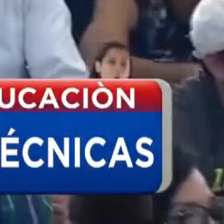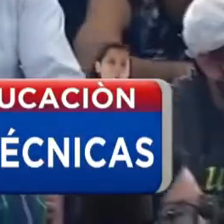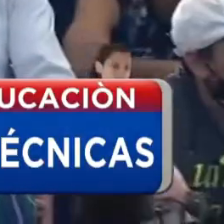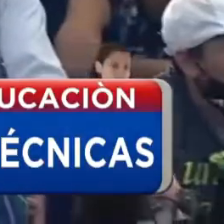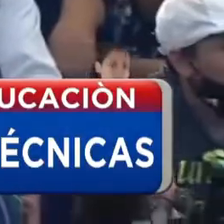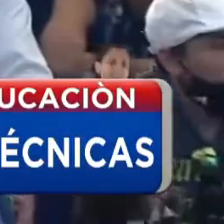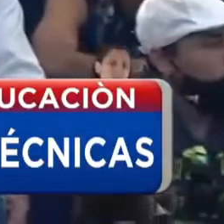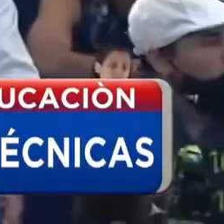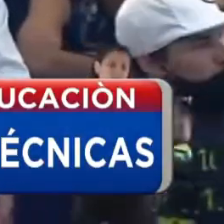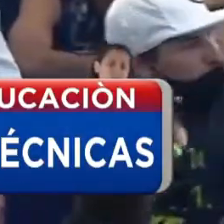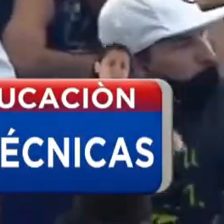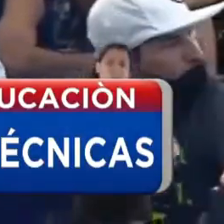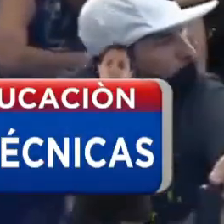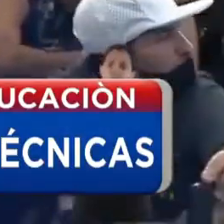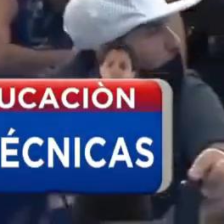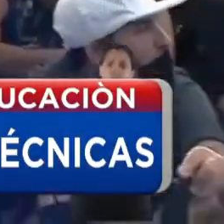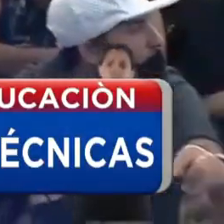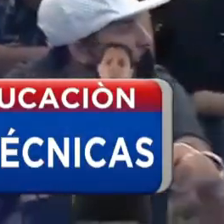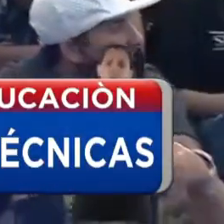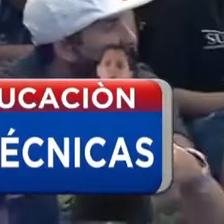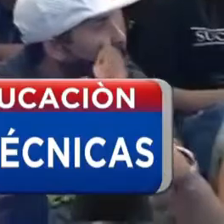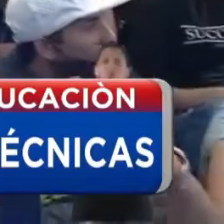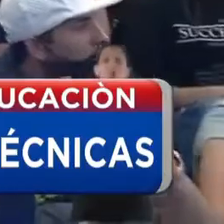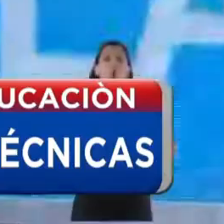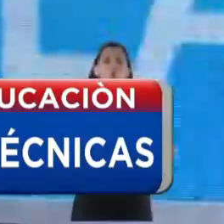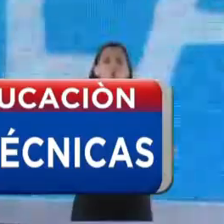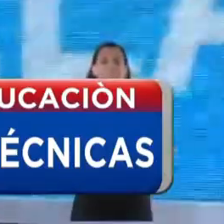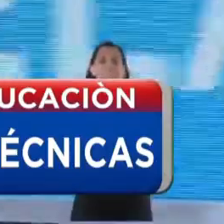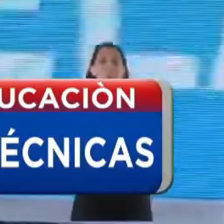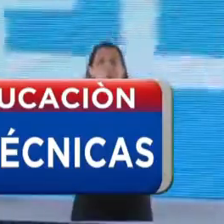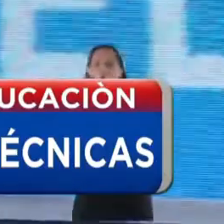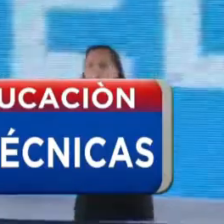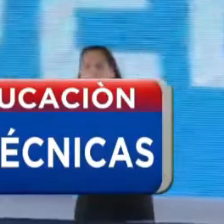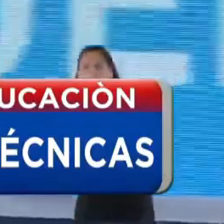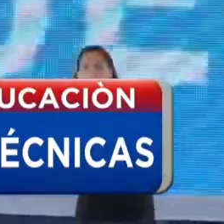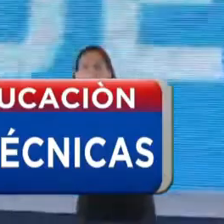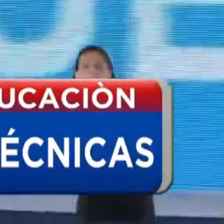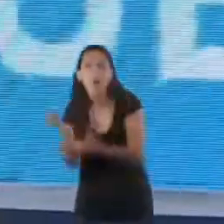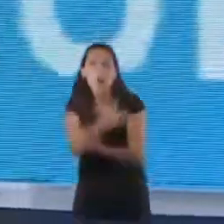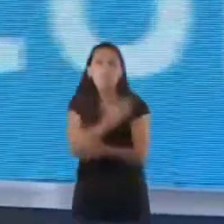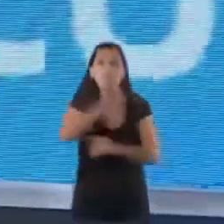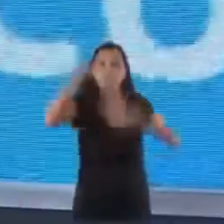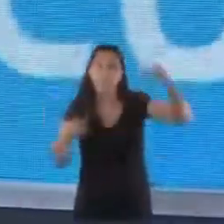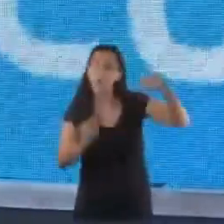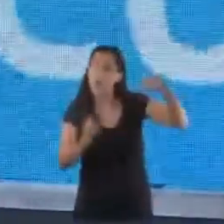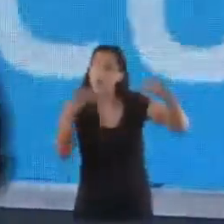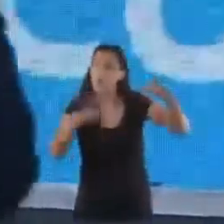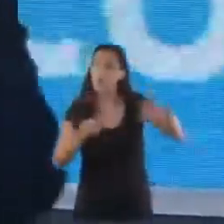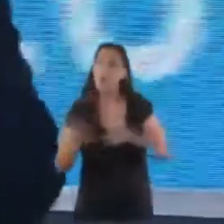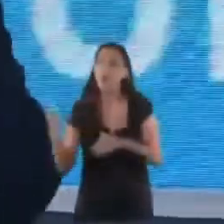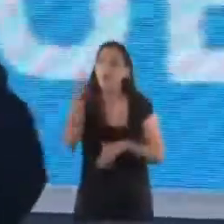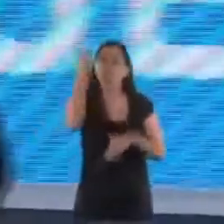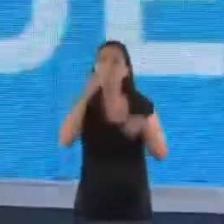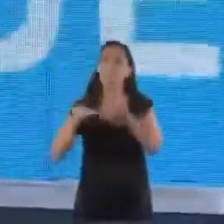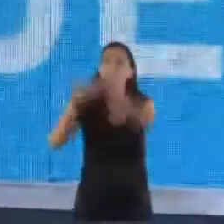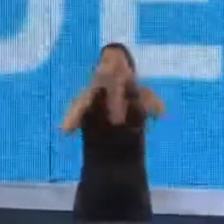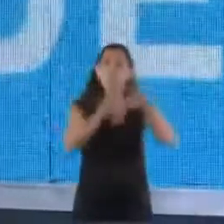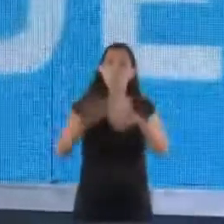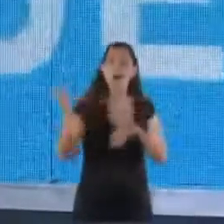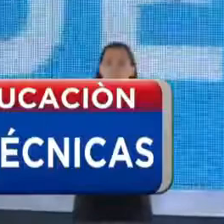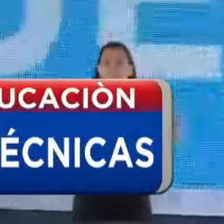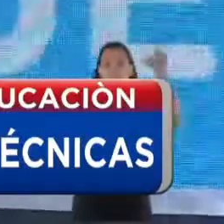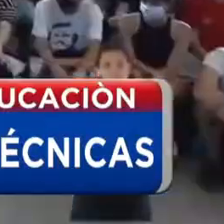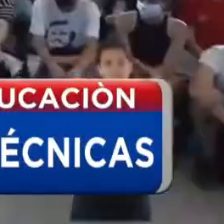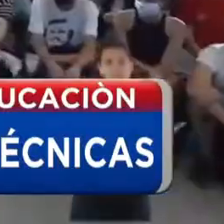el presidente de la Nación. El objetivo es revincular al sistema educativo a adolescentes y jóvenes de 15 a 18 años y posibilitar